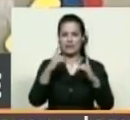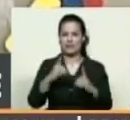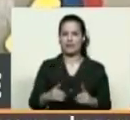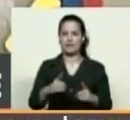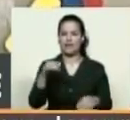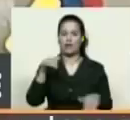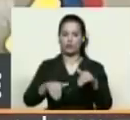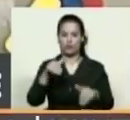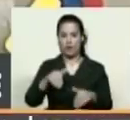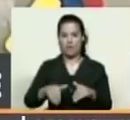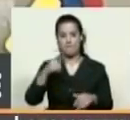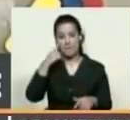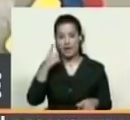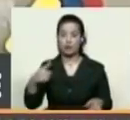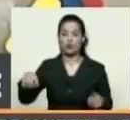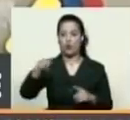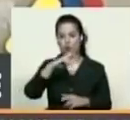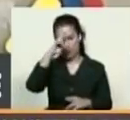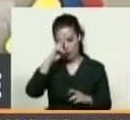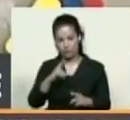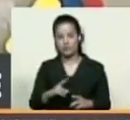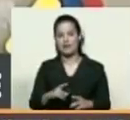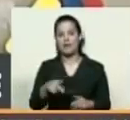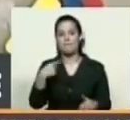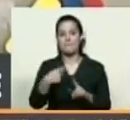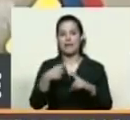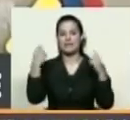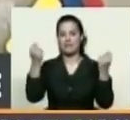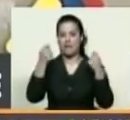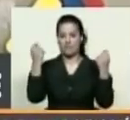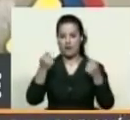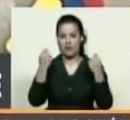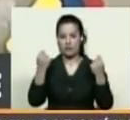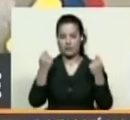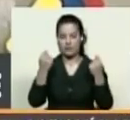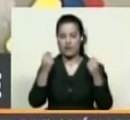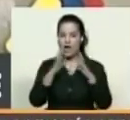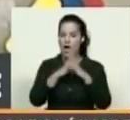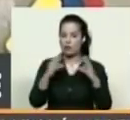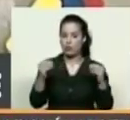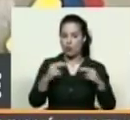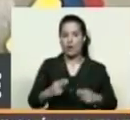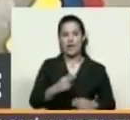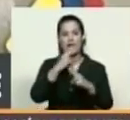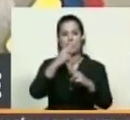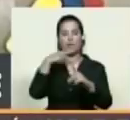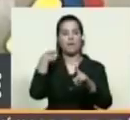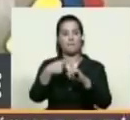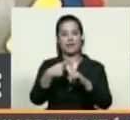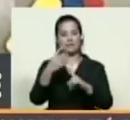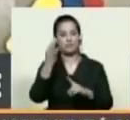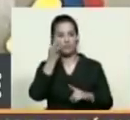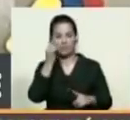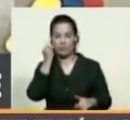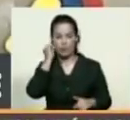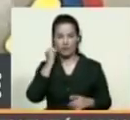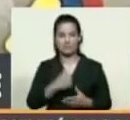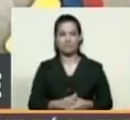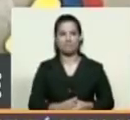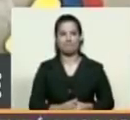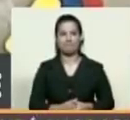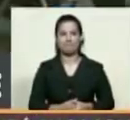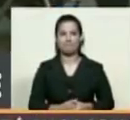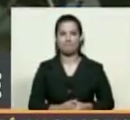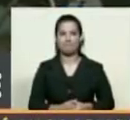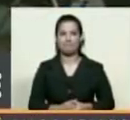Electoral, para reconocer y celebrar a nuestros héroes y a nuestras heroínas.